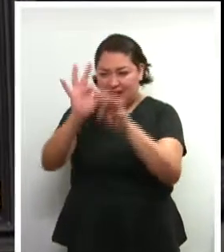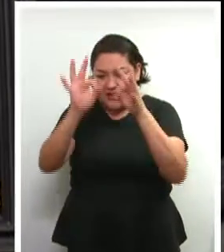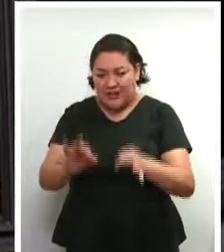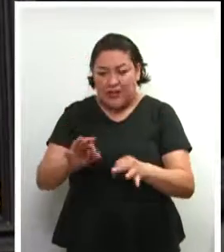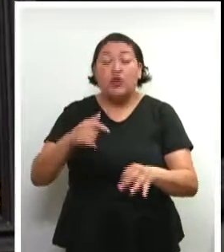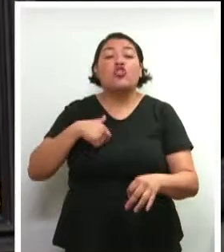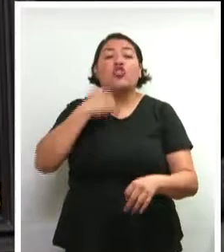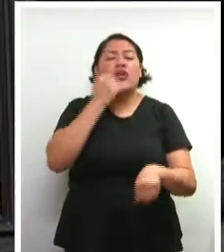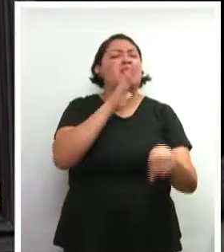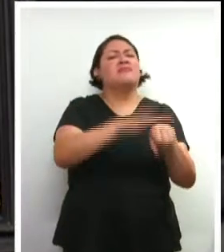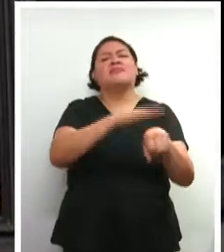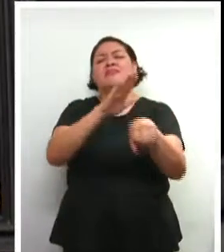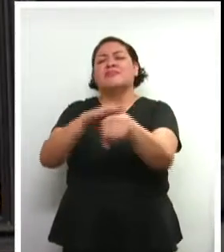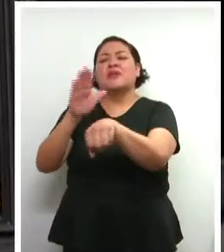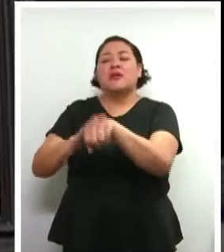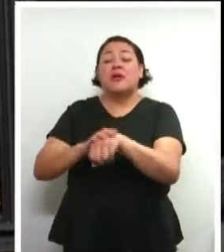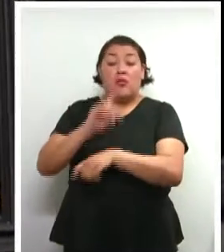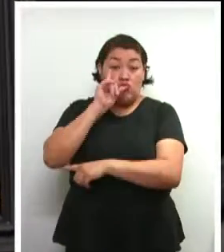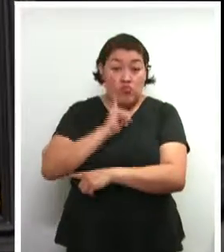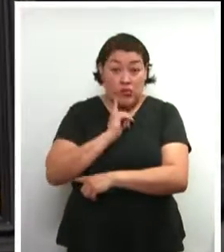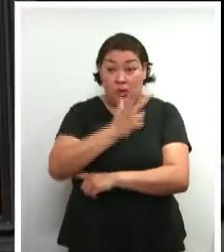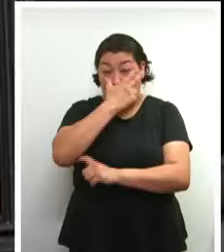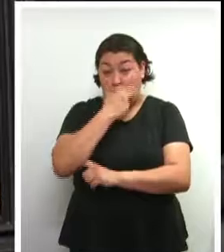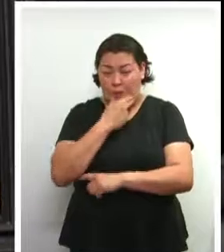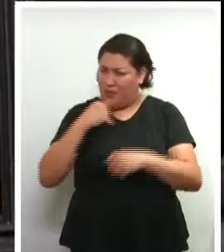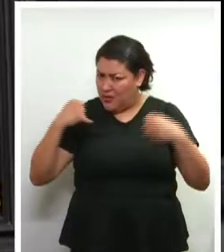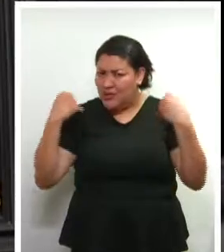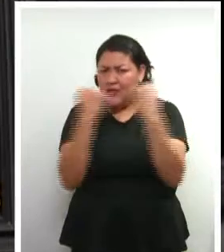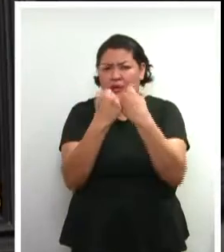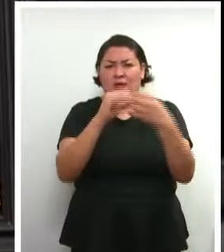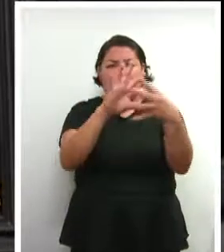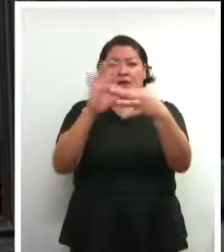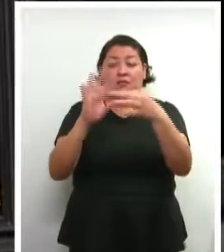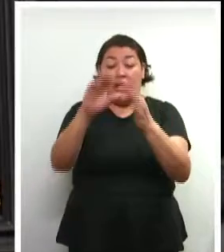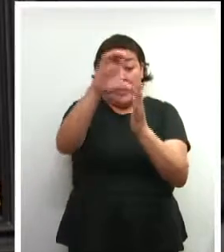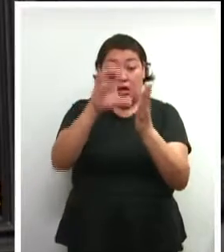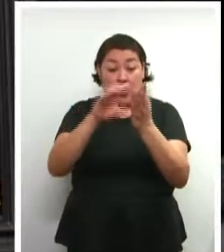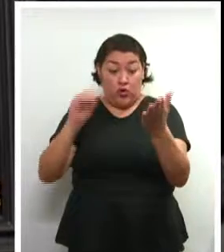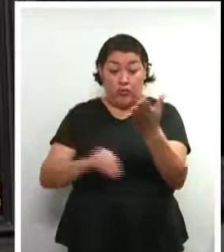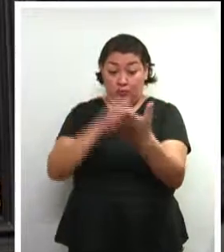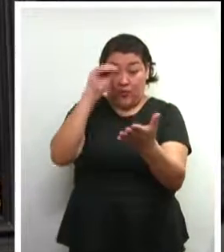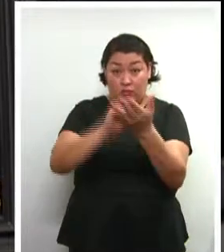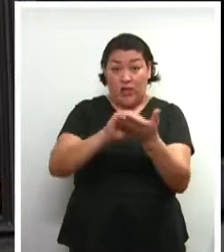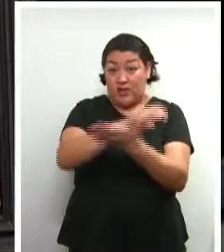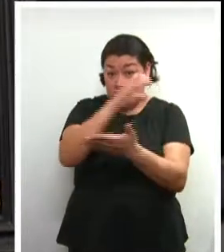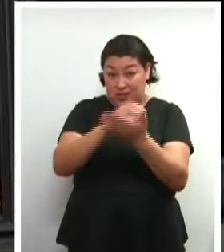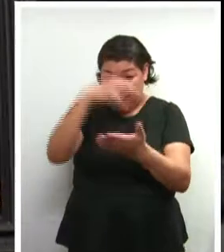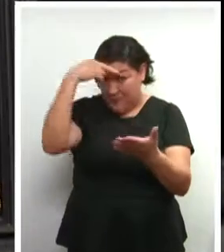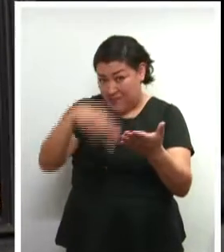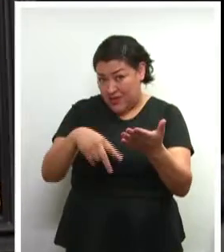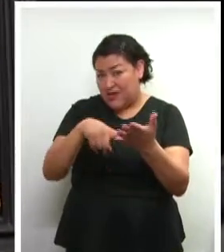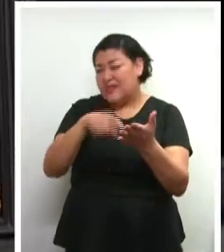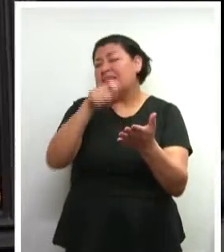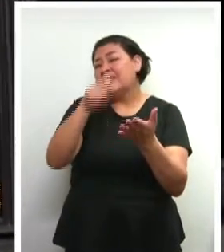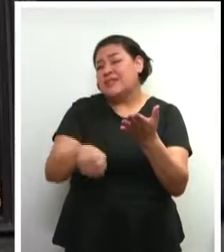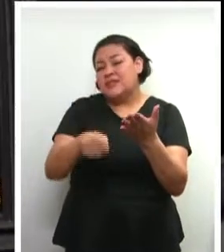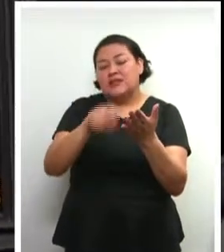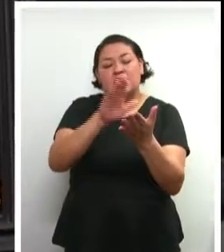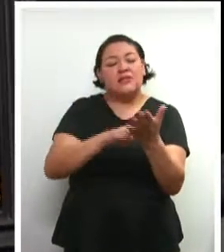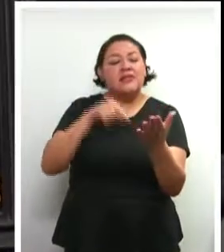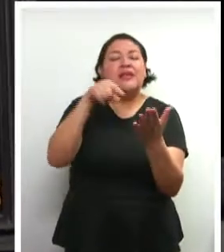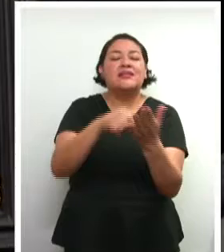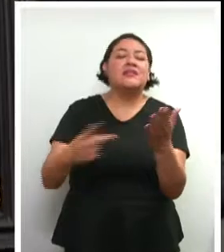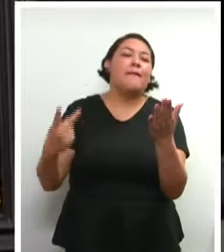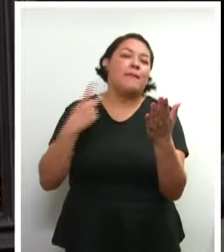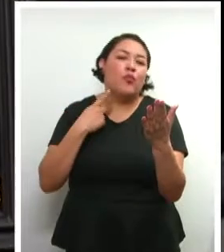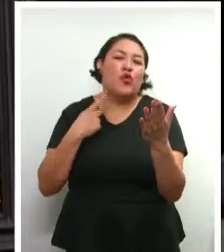llamada a todos, compañeras y compañeros. Hagamos de la Constitución de la Ciudad de México un documento